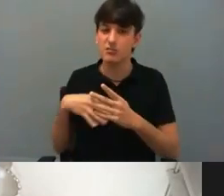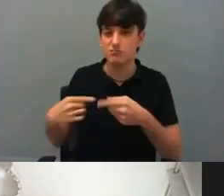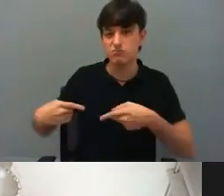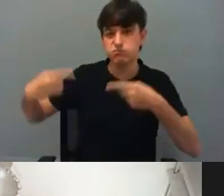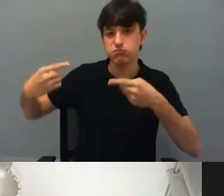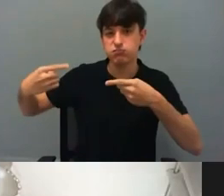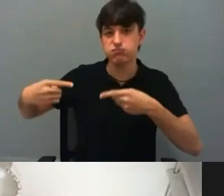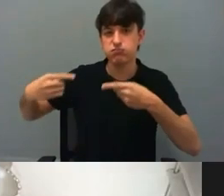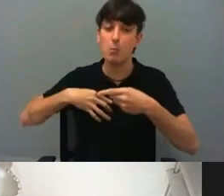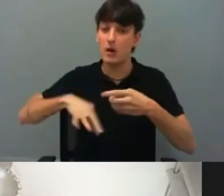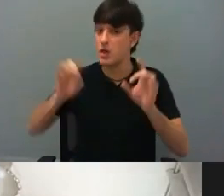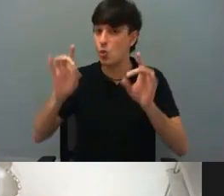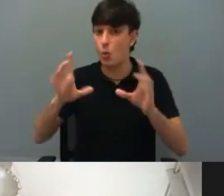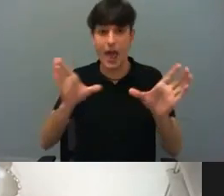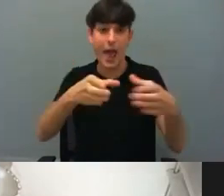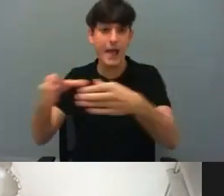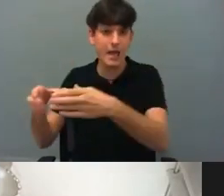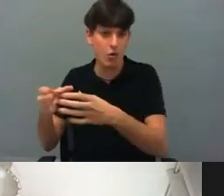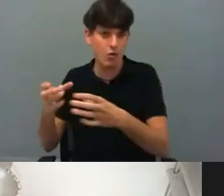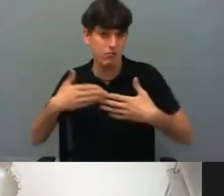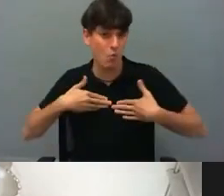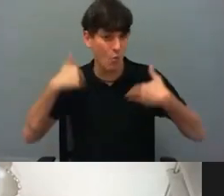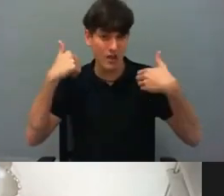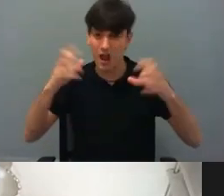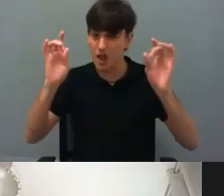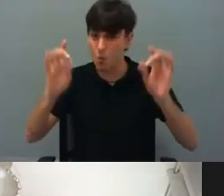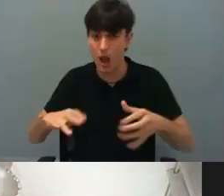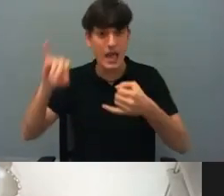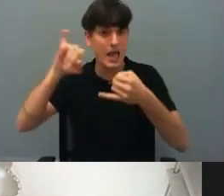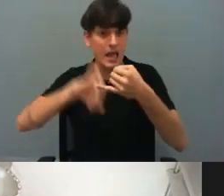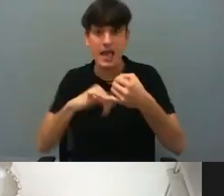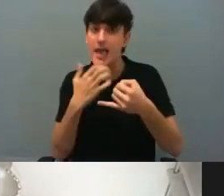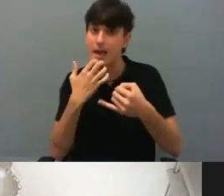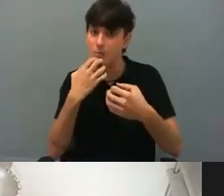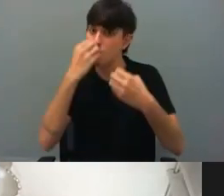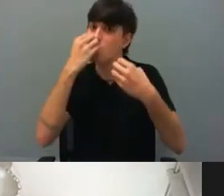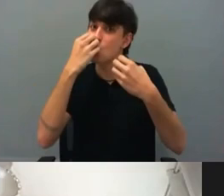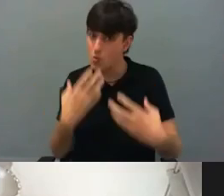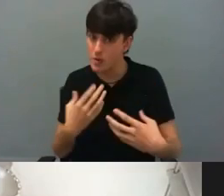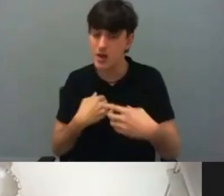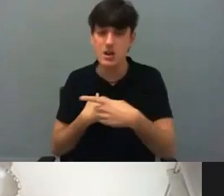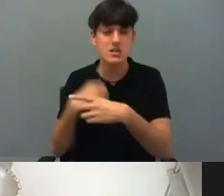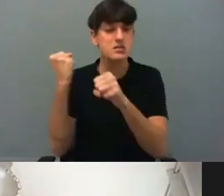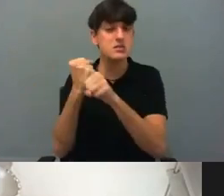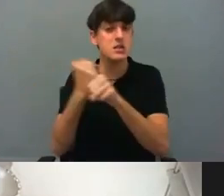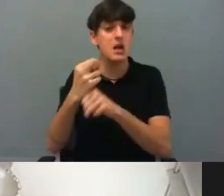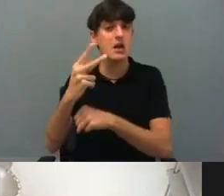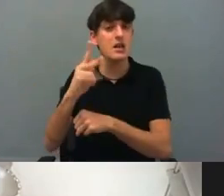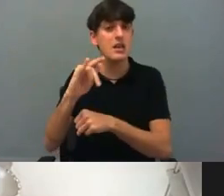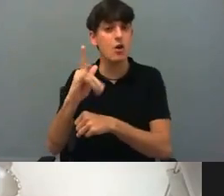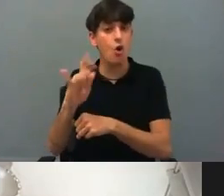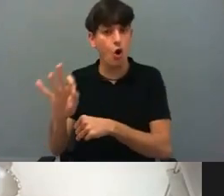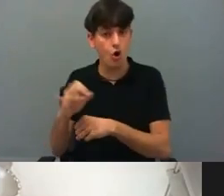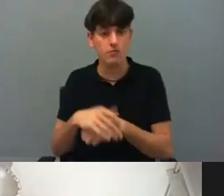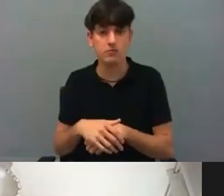cualquier equipo. Creo que el matrimonio es un buen ejemplo de labor de equipo. Convenimos que él estaría en